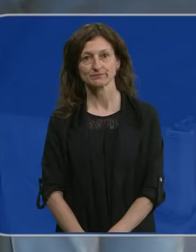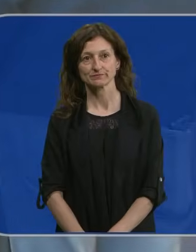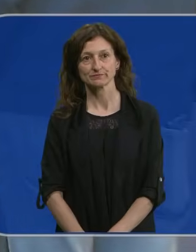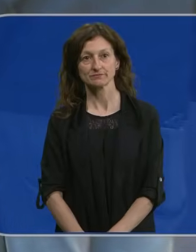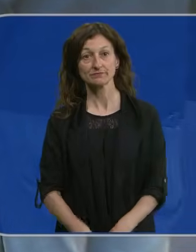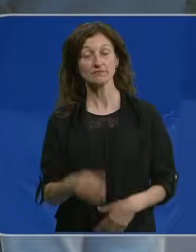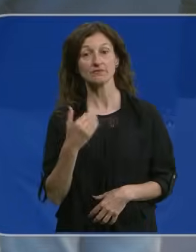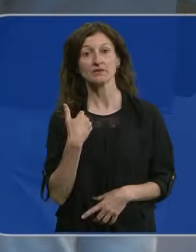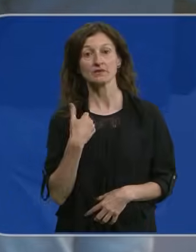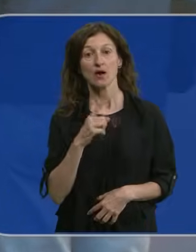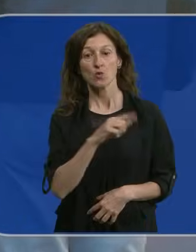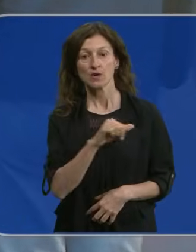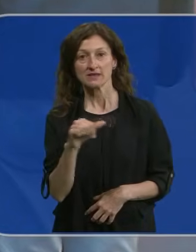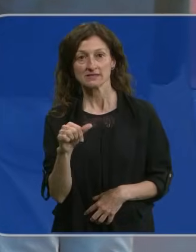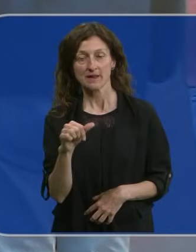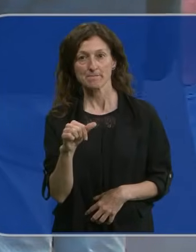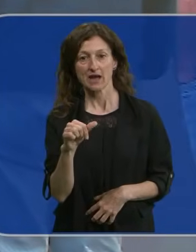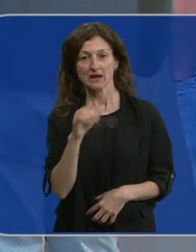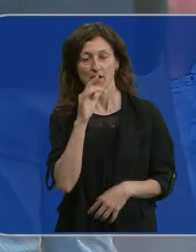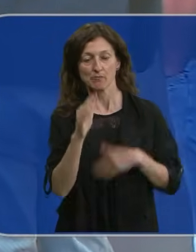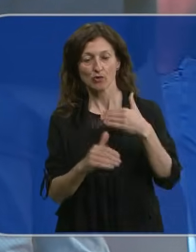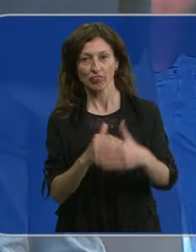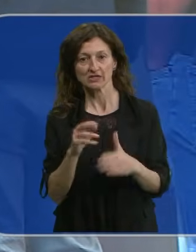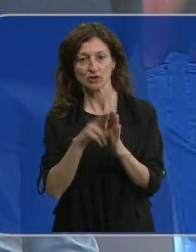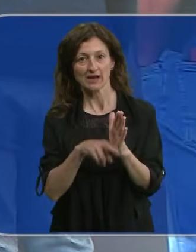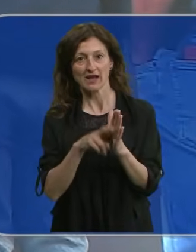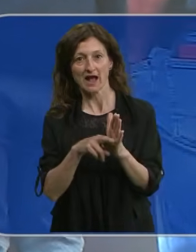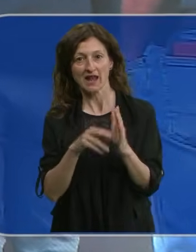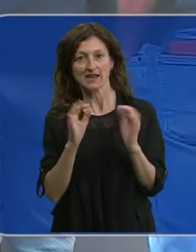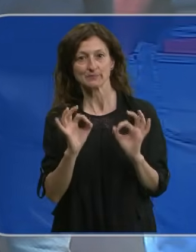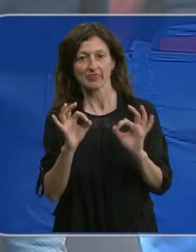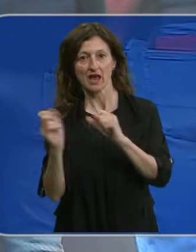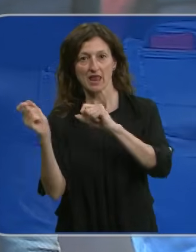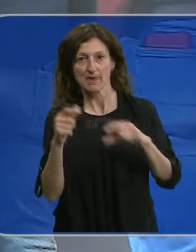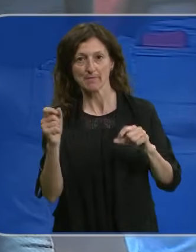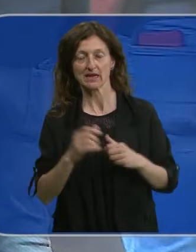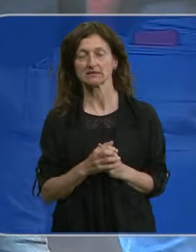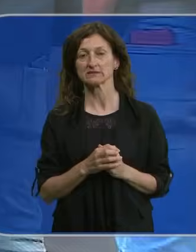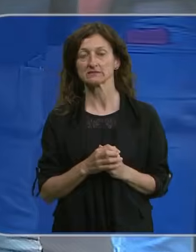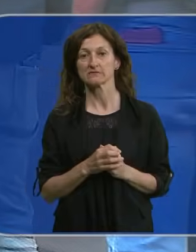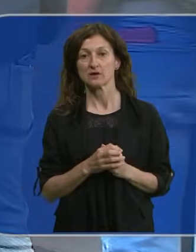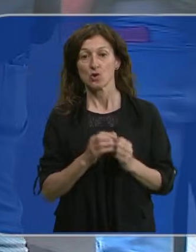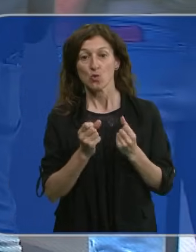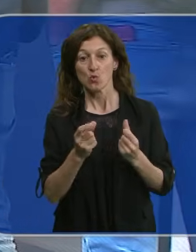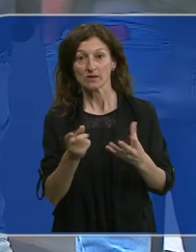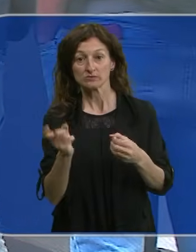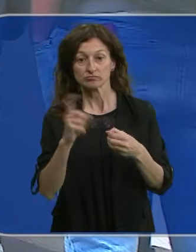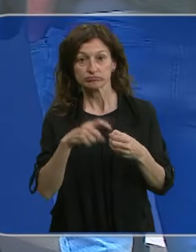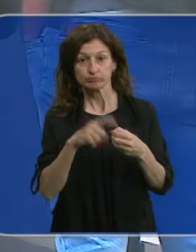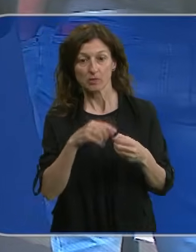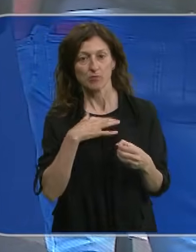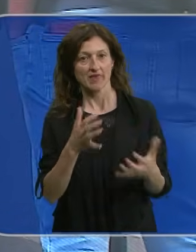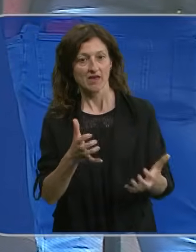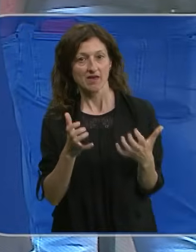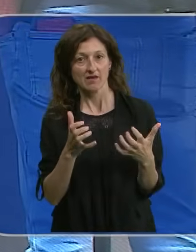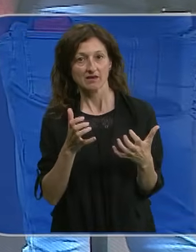Ha transcurrido ya la primera semana desde que se abrió el proceso de regularización extraordinaria de inmigrantes. Aún se desconoce el número de personas que